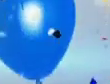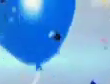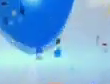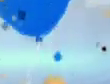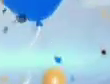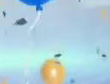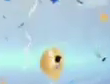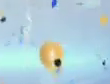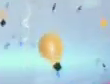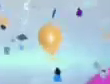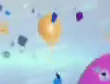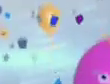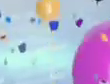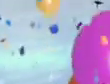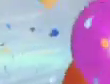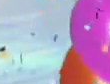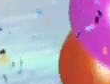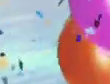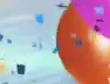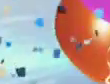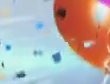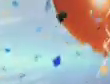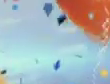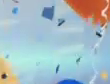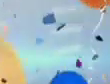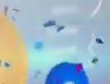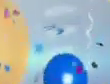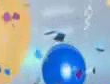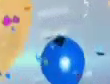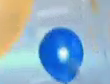cumpleaños. Sorpréndeme, producción. A ver.